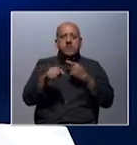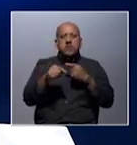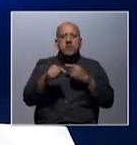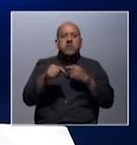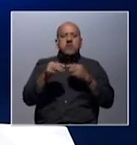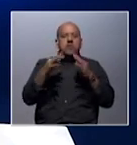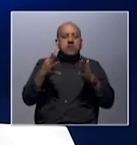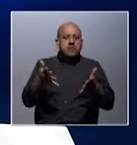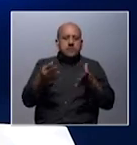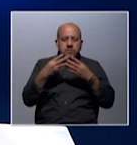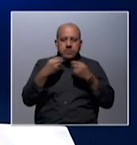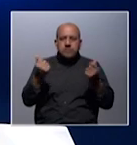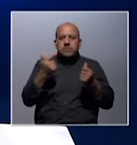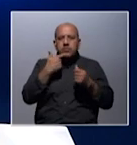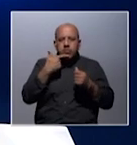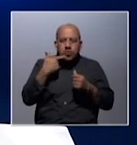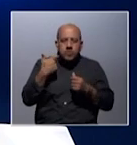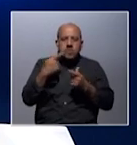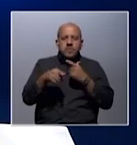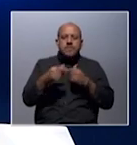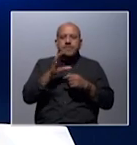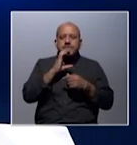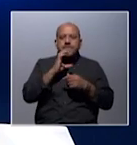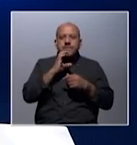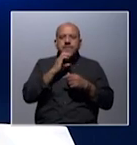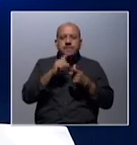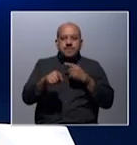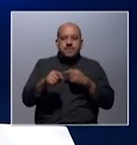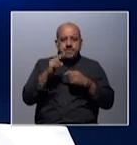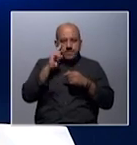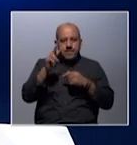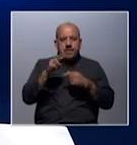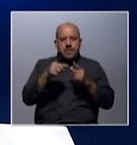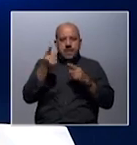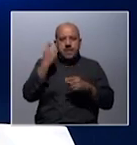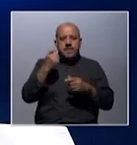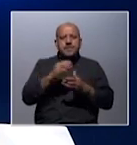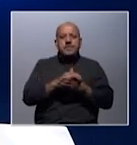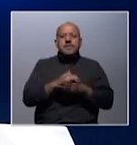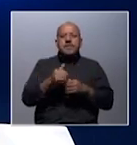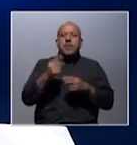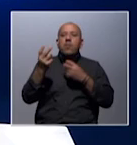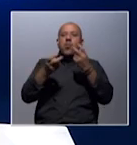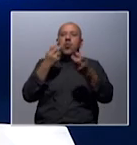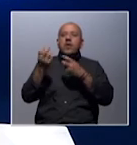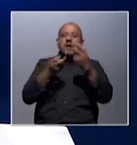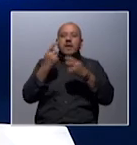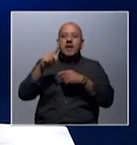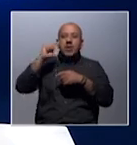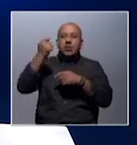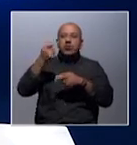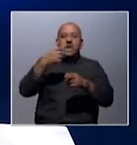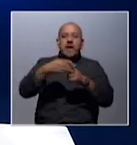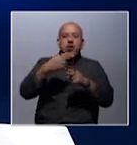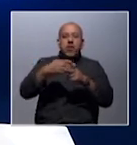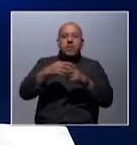con mucha ternura, con mucha dulzura y con muchísimo humor. Una partecita de este espectáculo de En búsqueda de la luz, que a